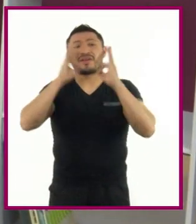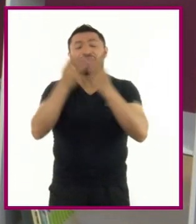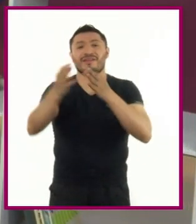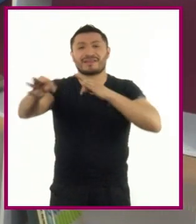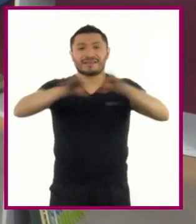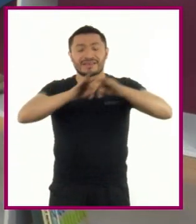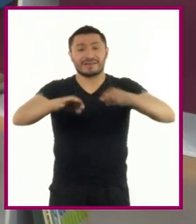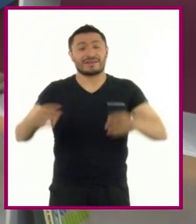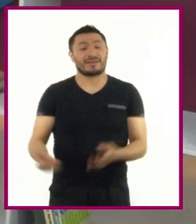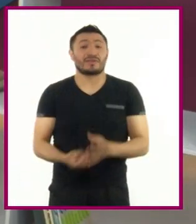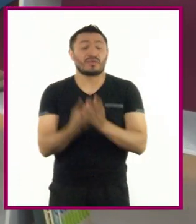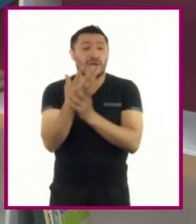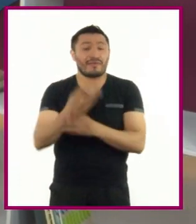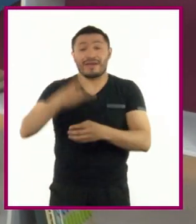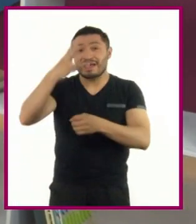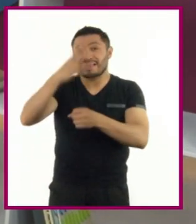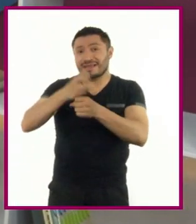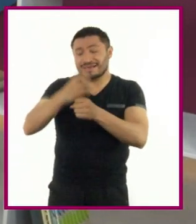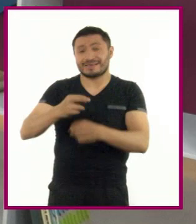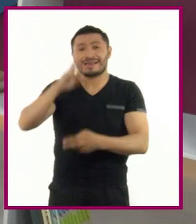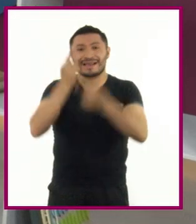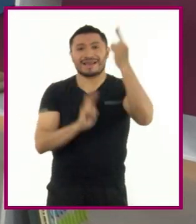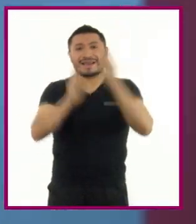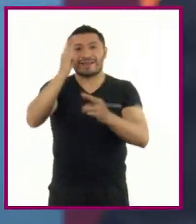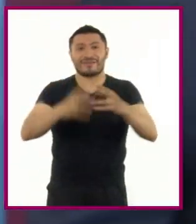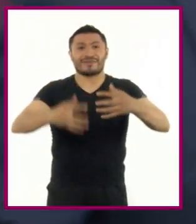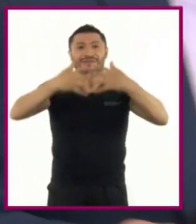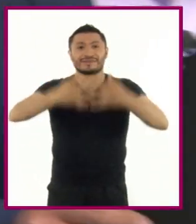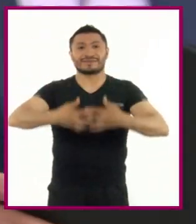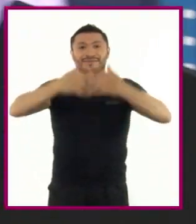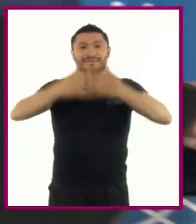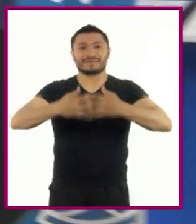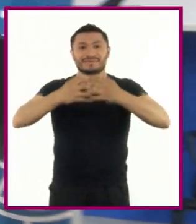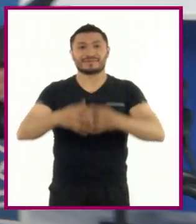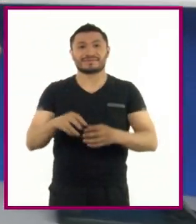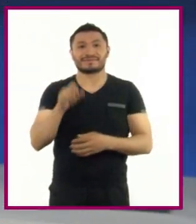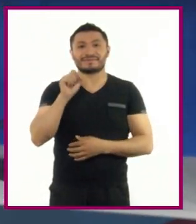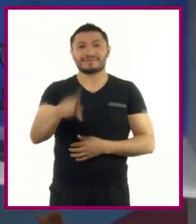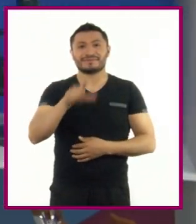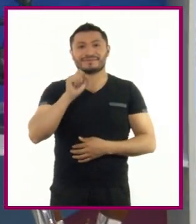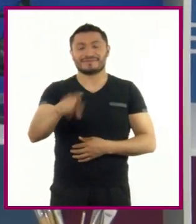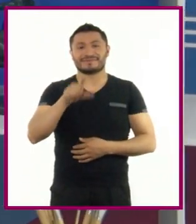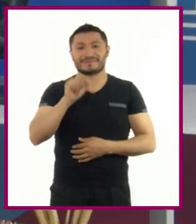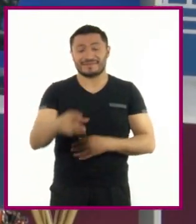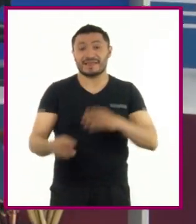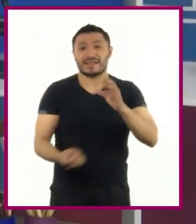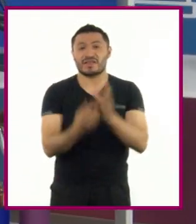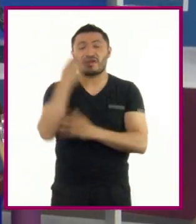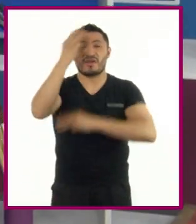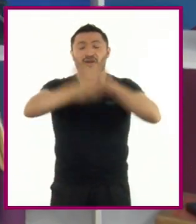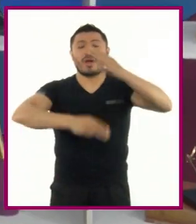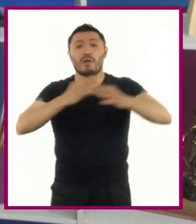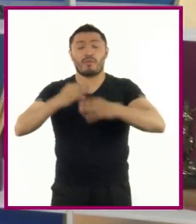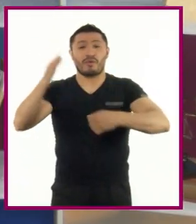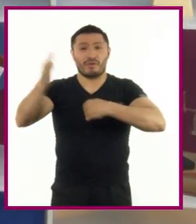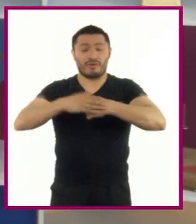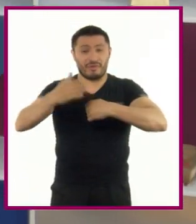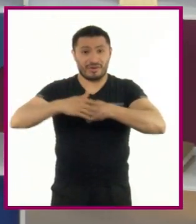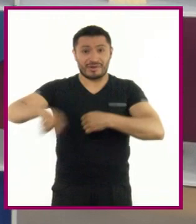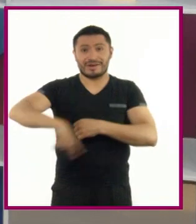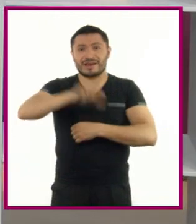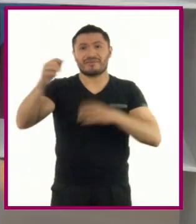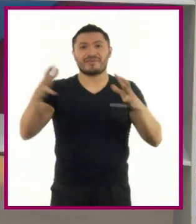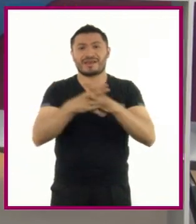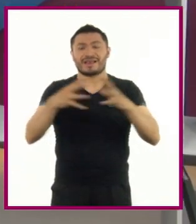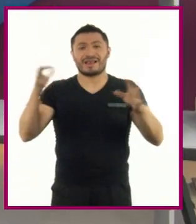nueva, la tercera, revolución industrial. No obstante, en el nuevo mundo posterior a la Guerra Fría,